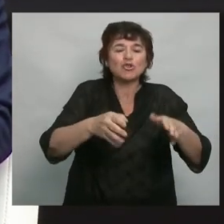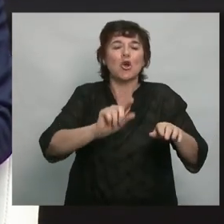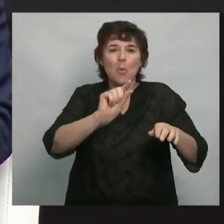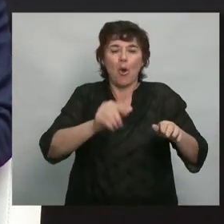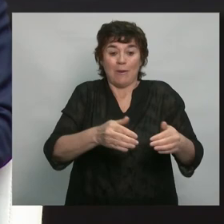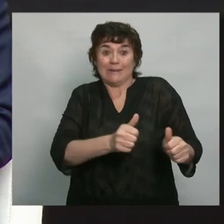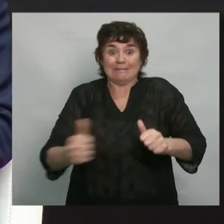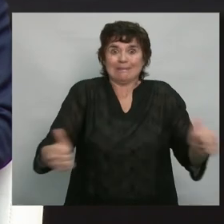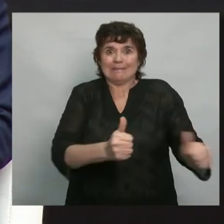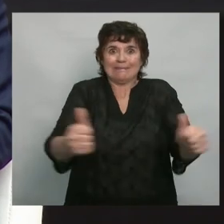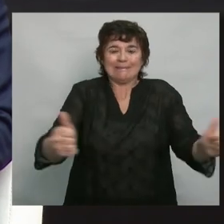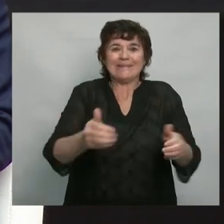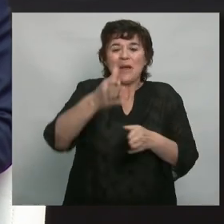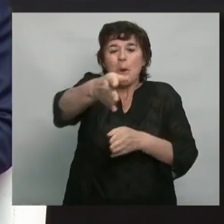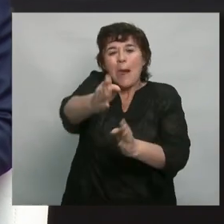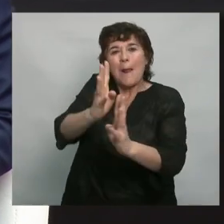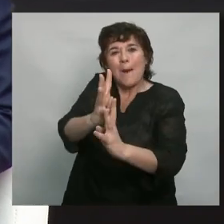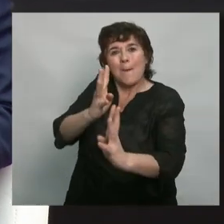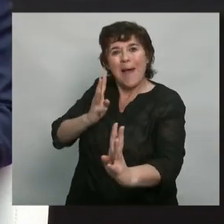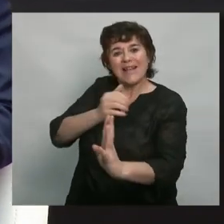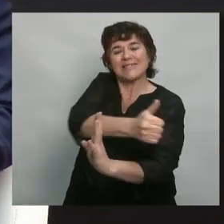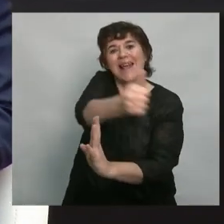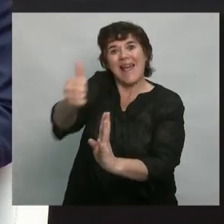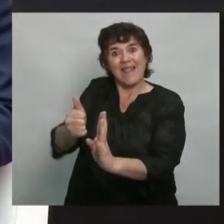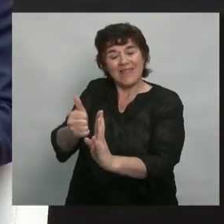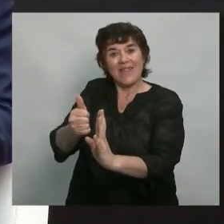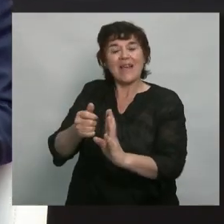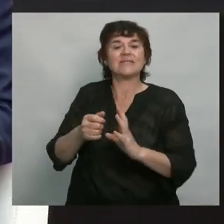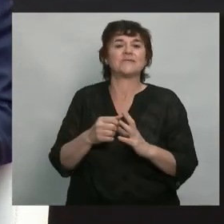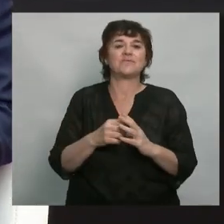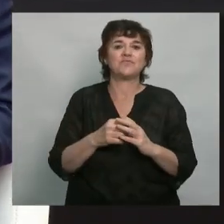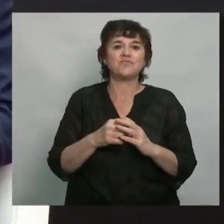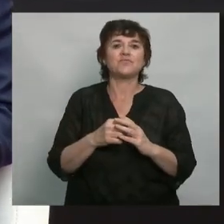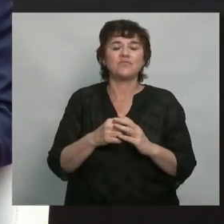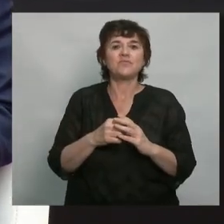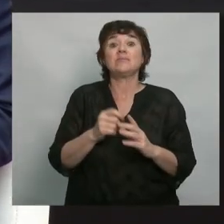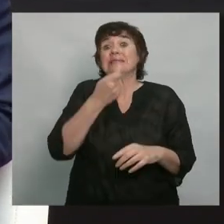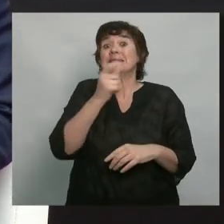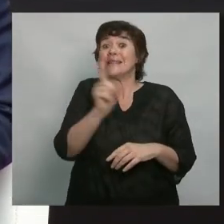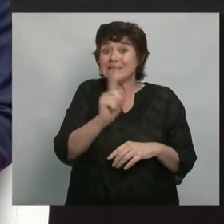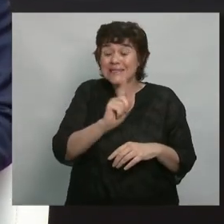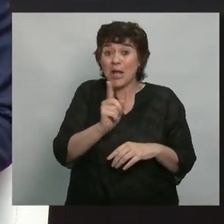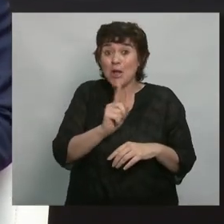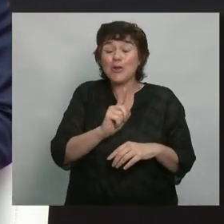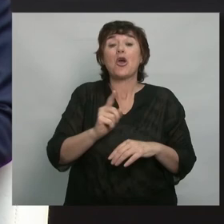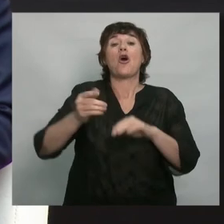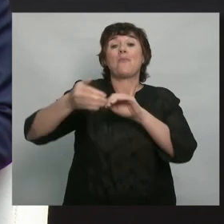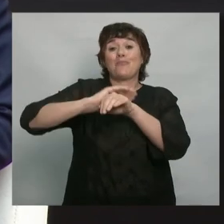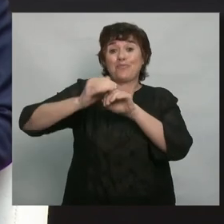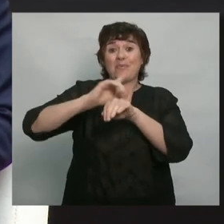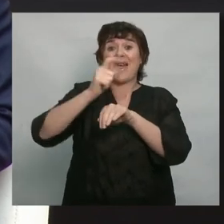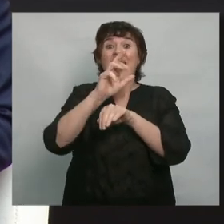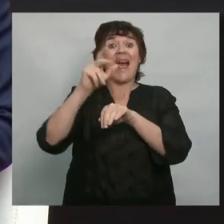especialmente detrás de las vallas, porque corremos riesgo de que el señor Larreta salga de su piscina